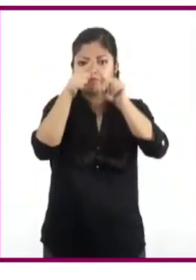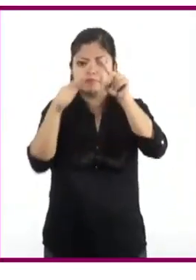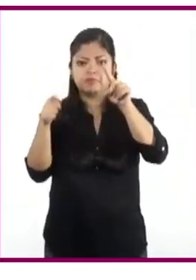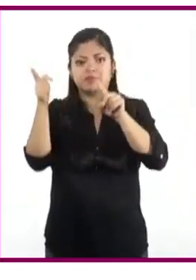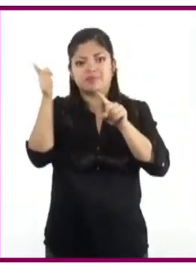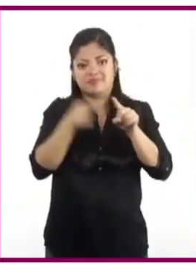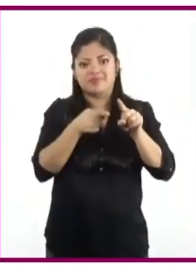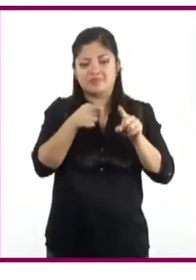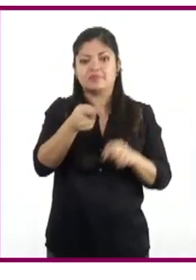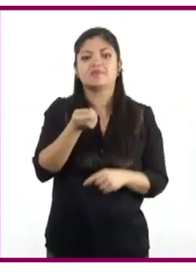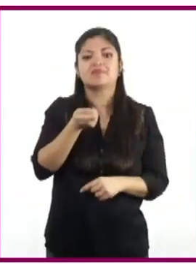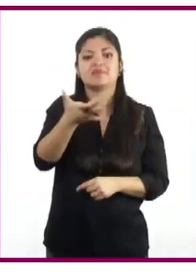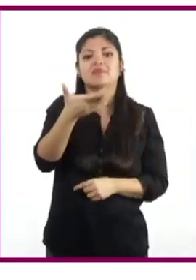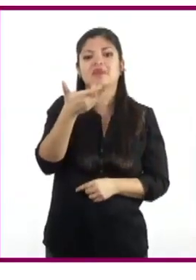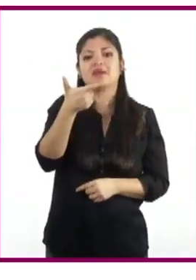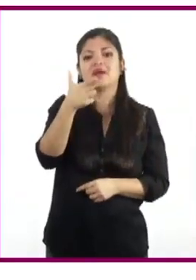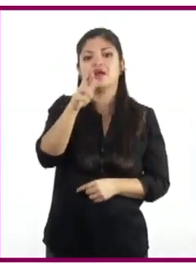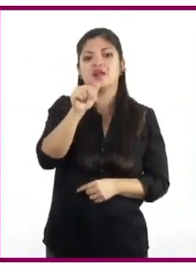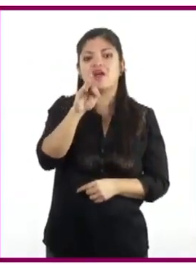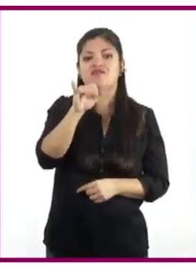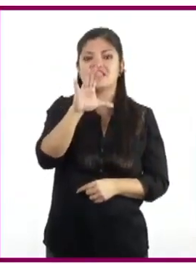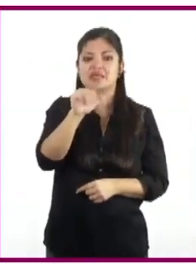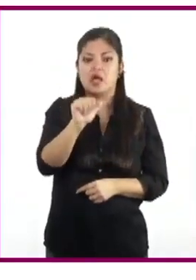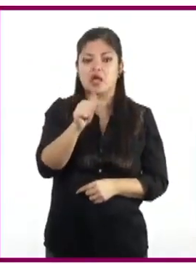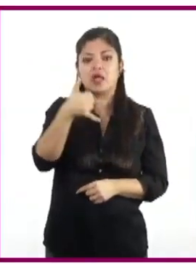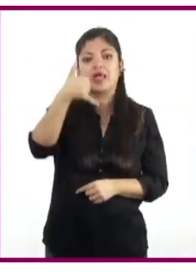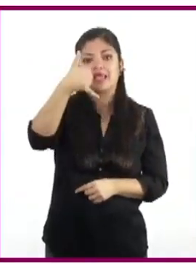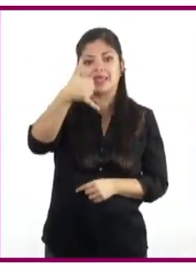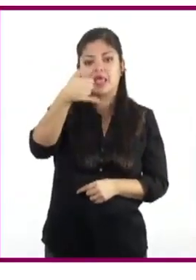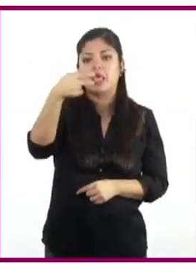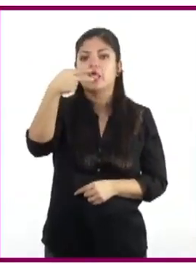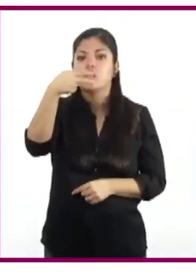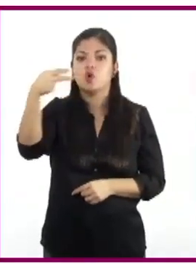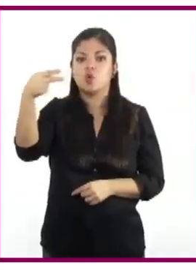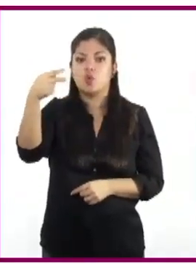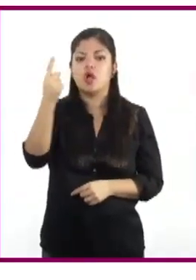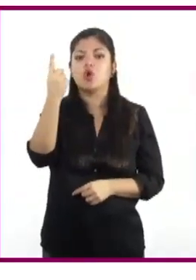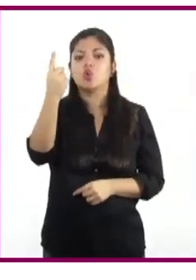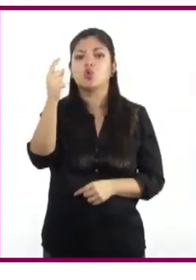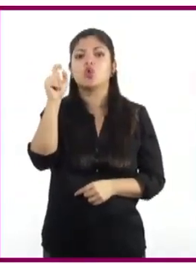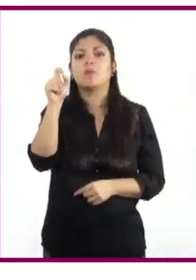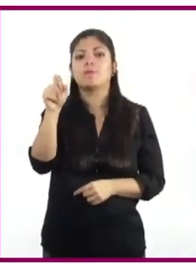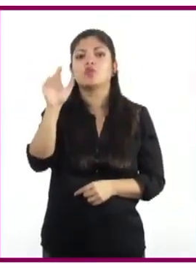se obtiene la gráfica de la expresión Y igual a